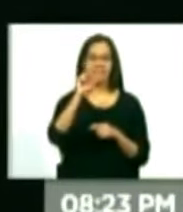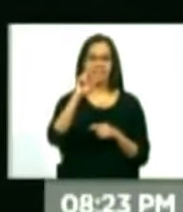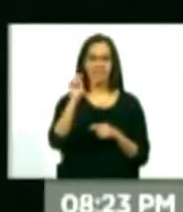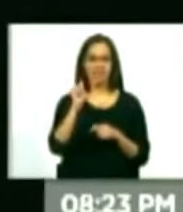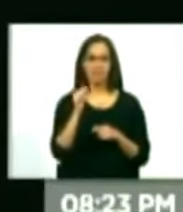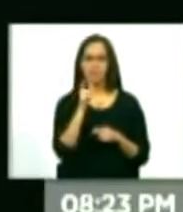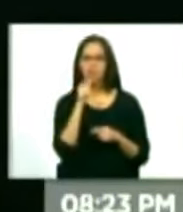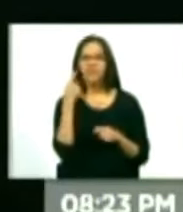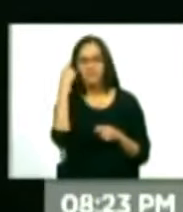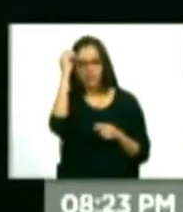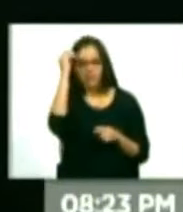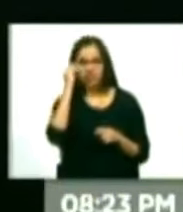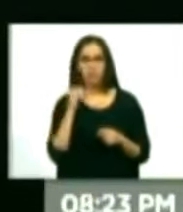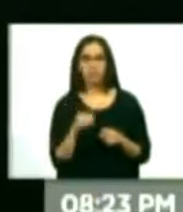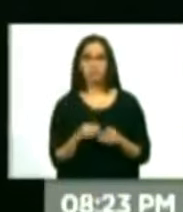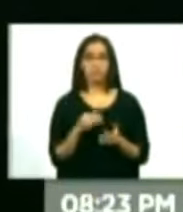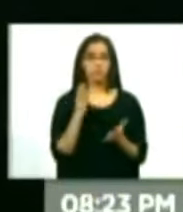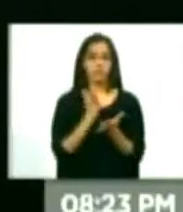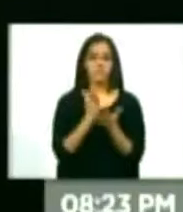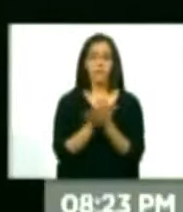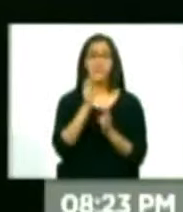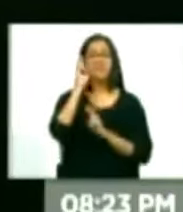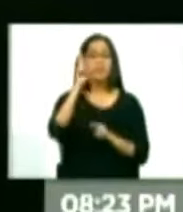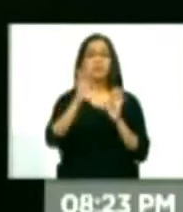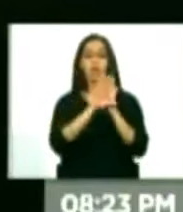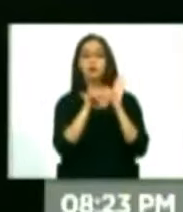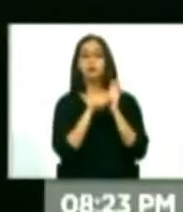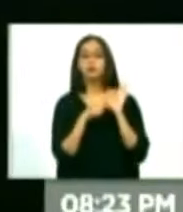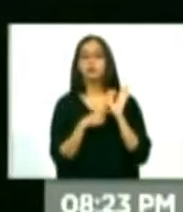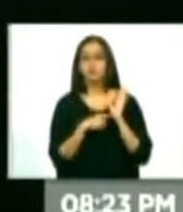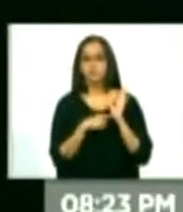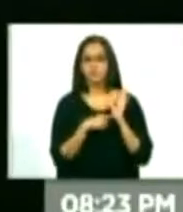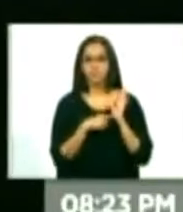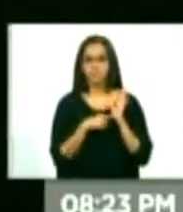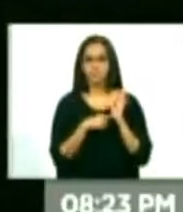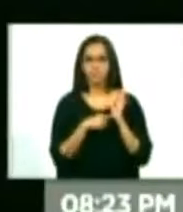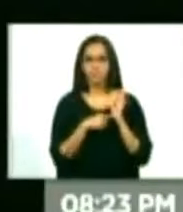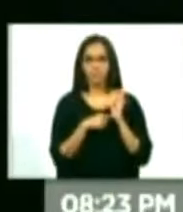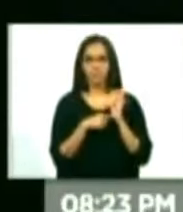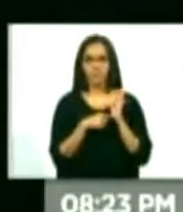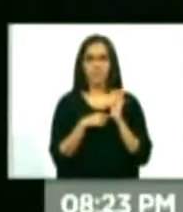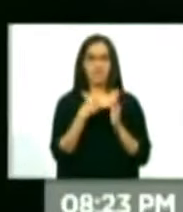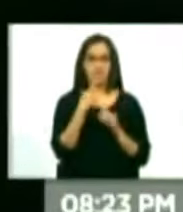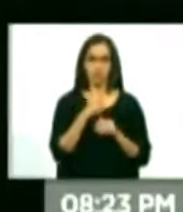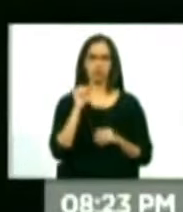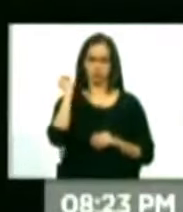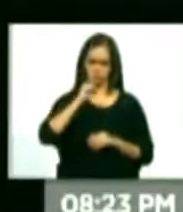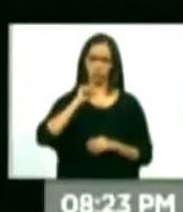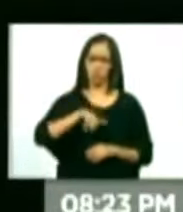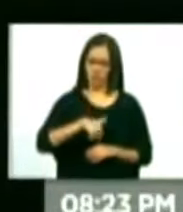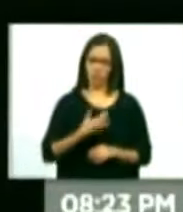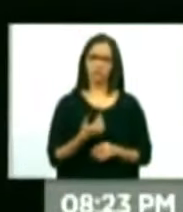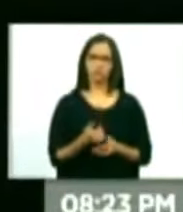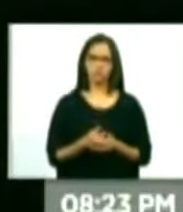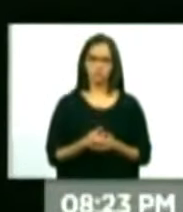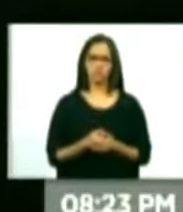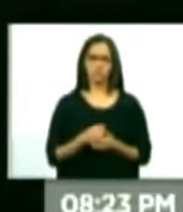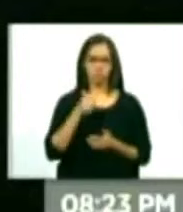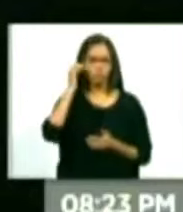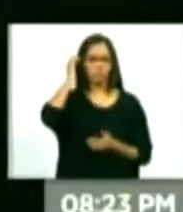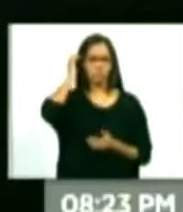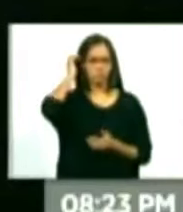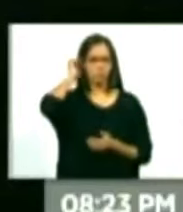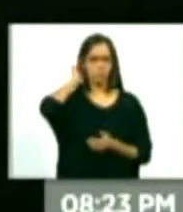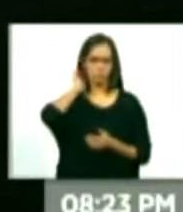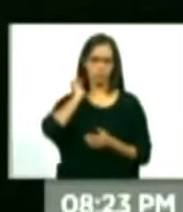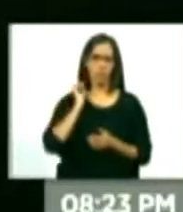Siempre respetando esta Constitución. Y Ecarra dijo, claro que sí se puede, el